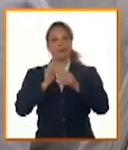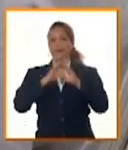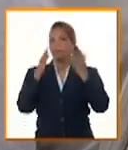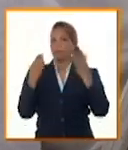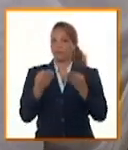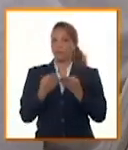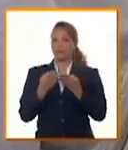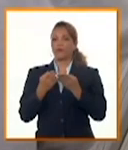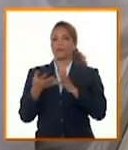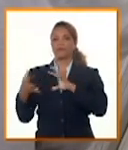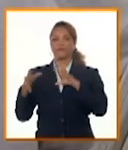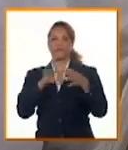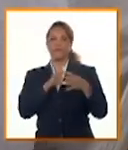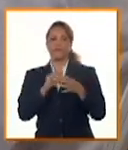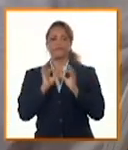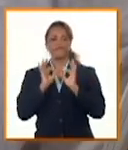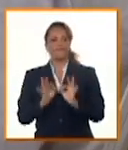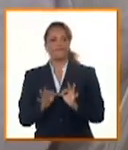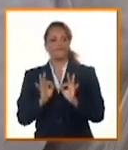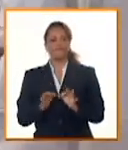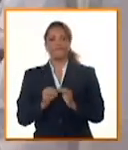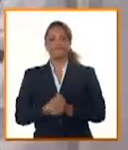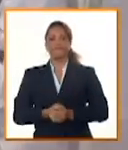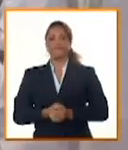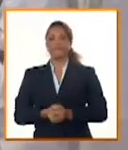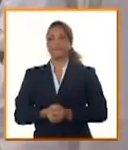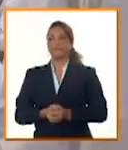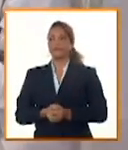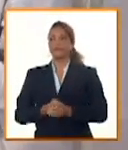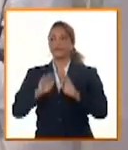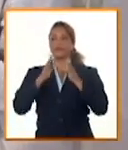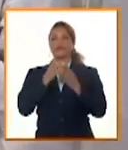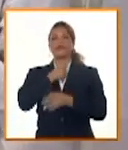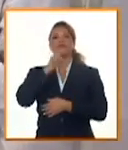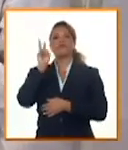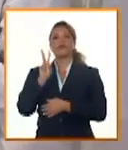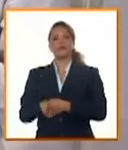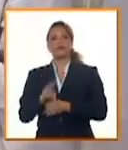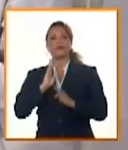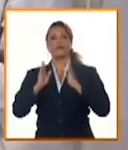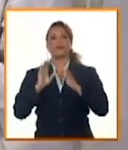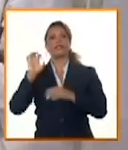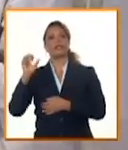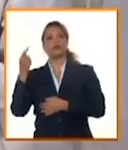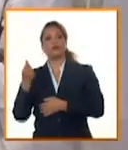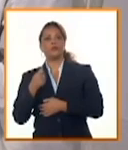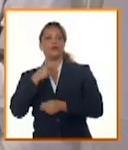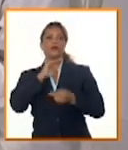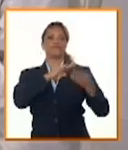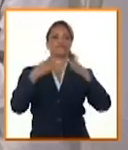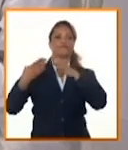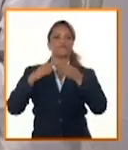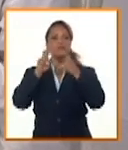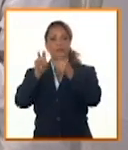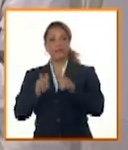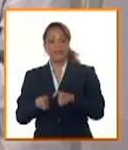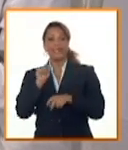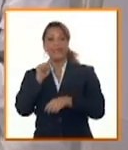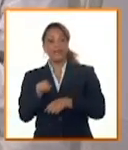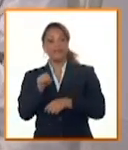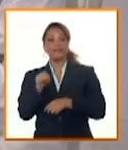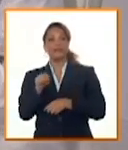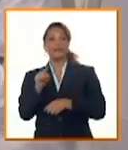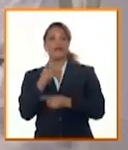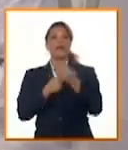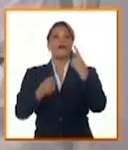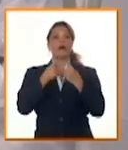complejidad efectivamente dentro de todas las evaluaciones de los aspectos económicos que se batieron en la asamblea este es uno de los aspectos